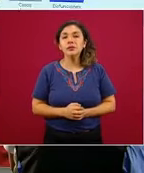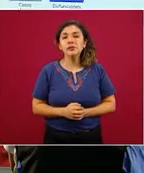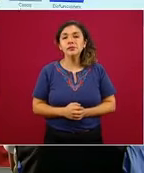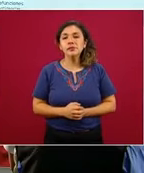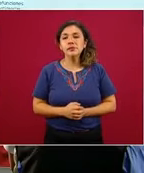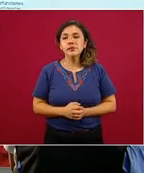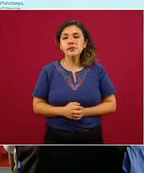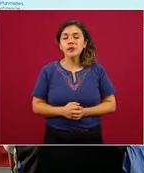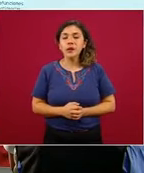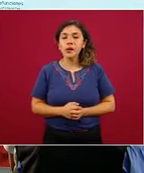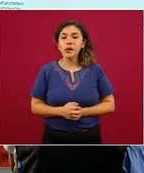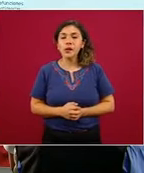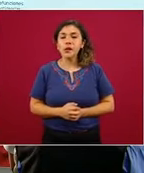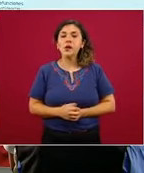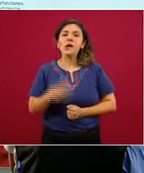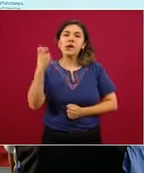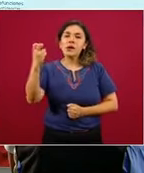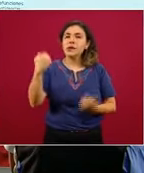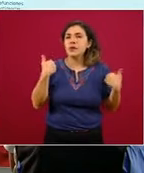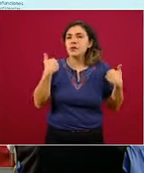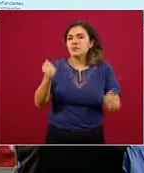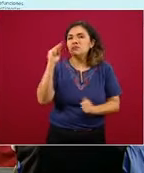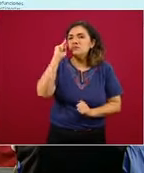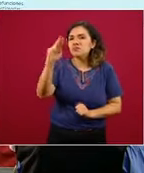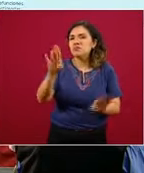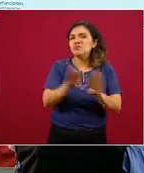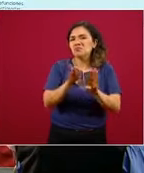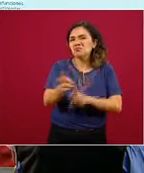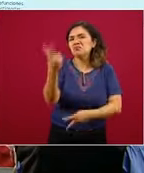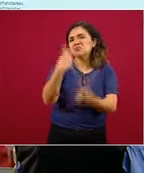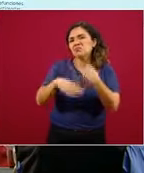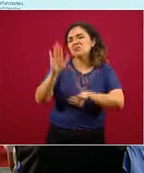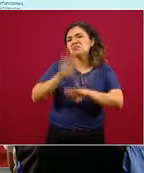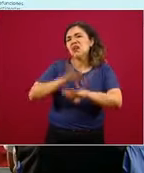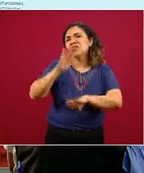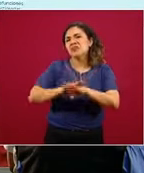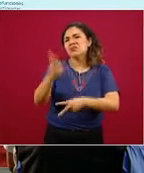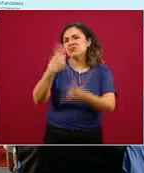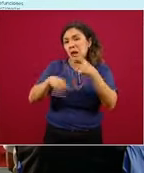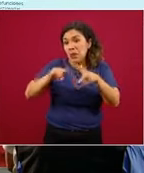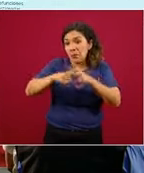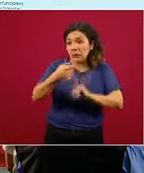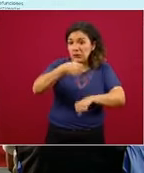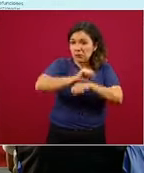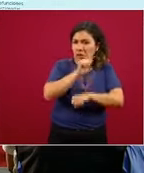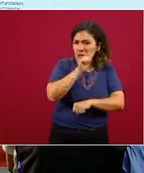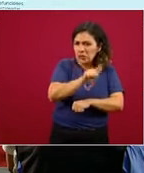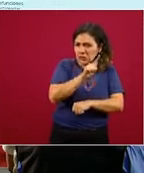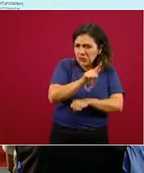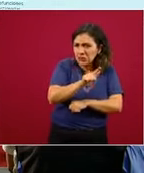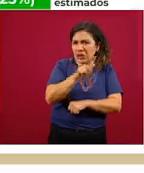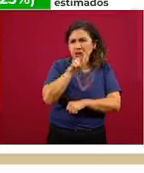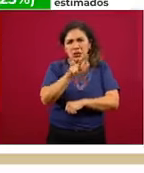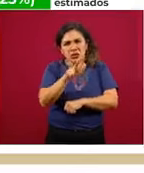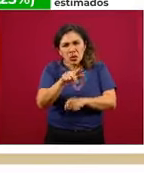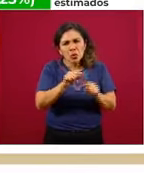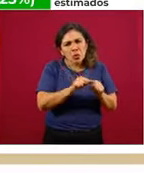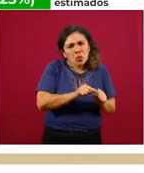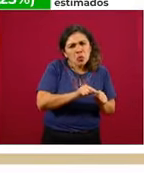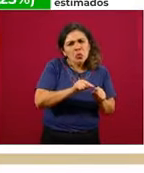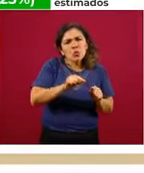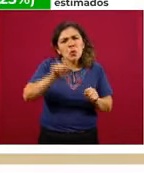casos estimados que nos permiten ver precisamente esta tendencia. Veamos cómo inicia entre la semana 17 y